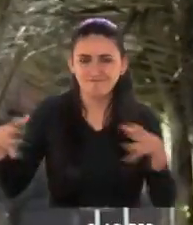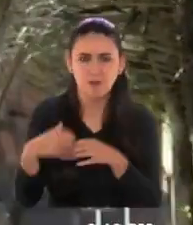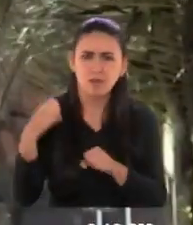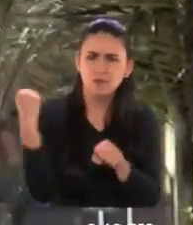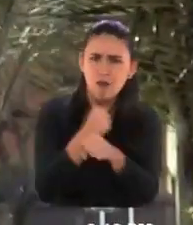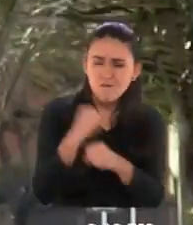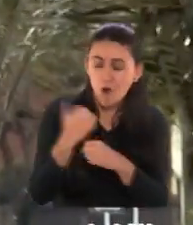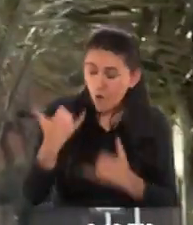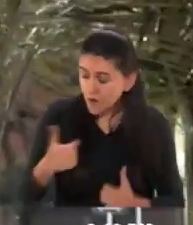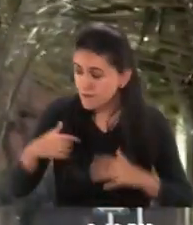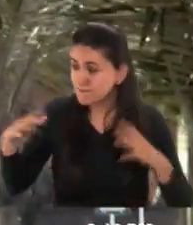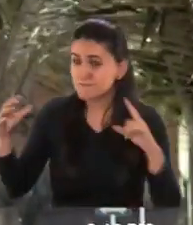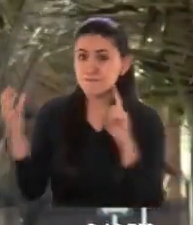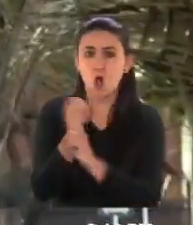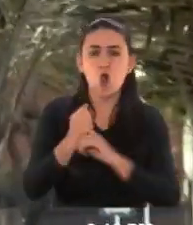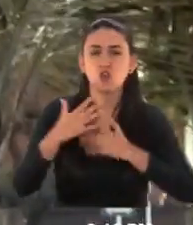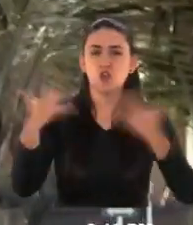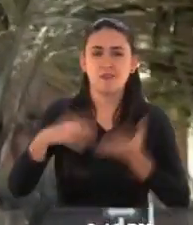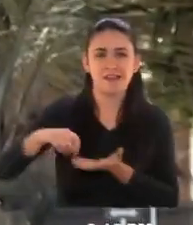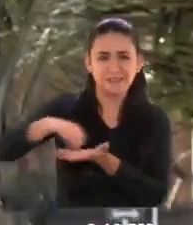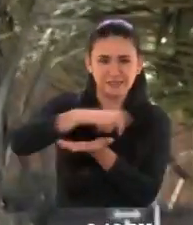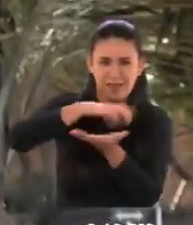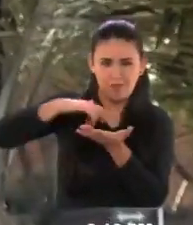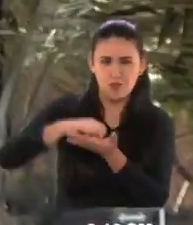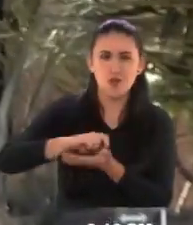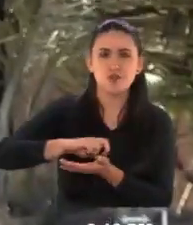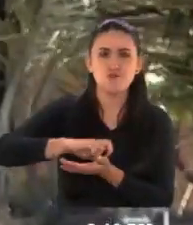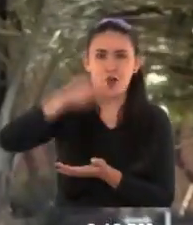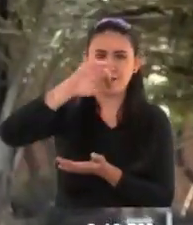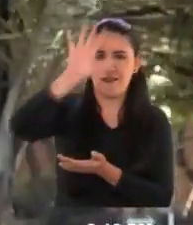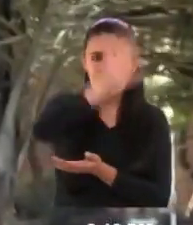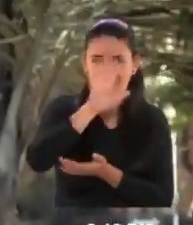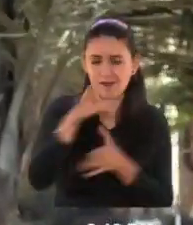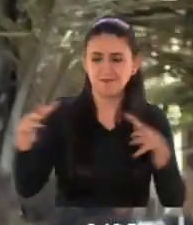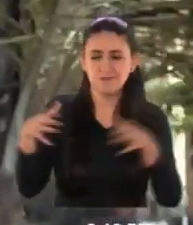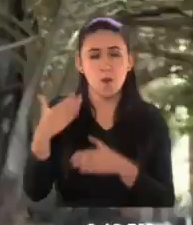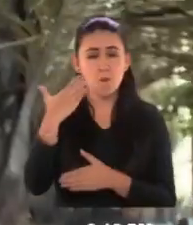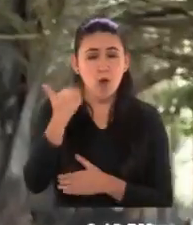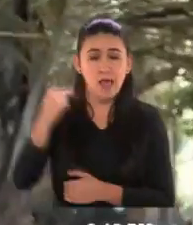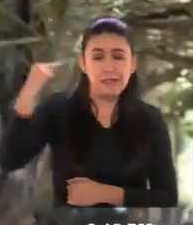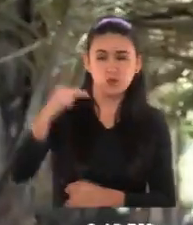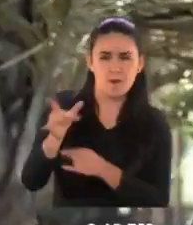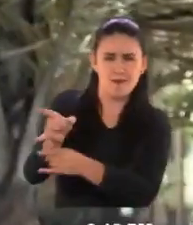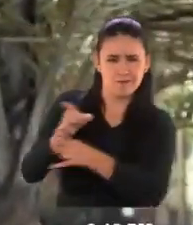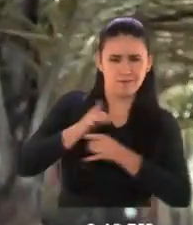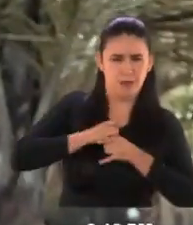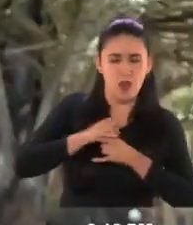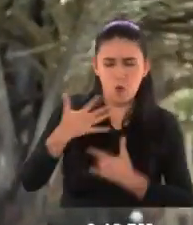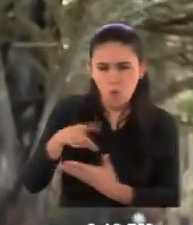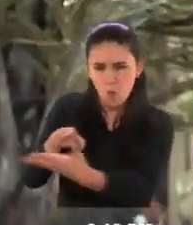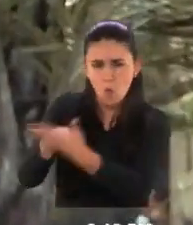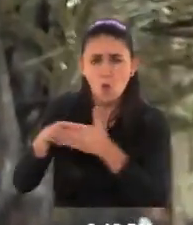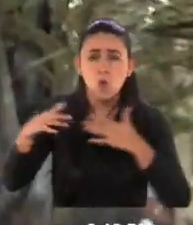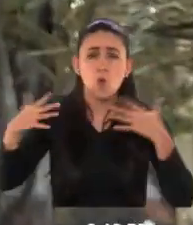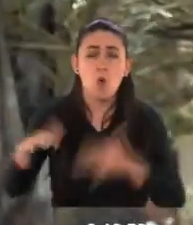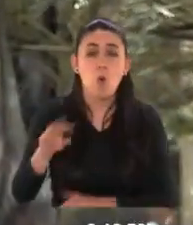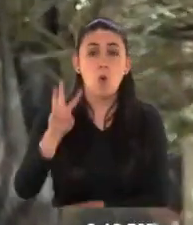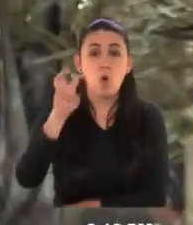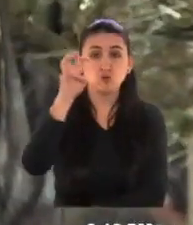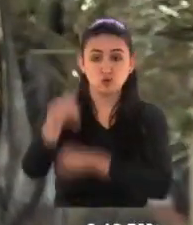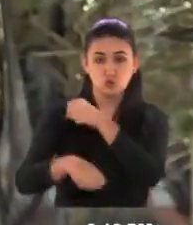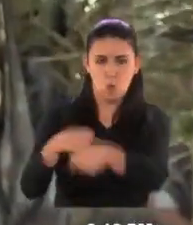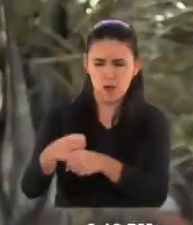encontramos en norte de santander nuestros protagonistas de hoy en mujeres que inspiran quienes desde hace 8 años